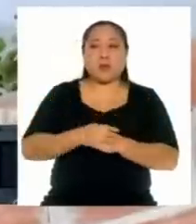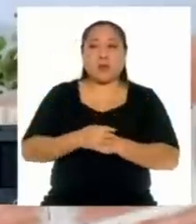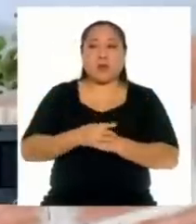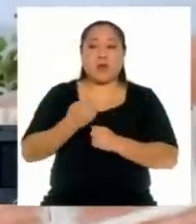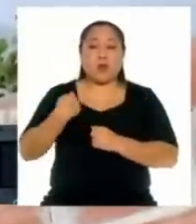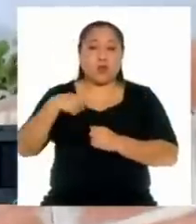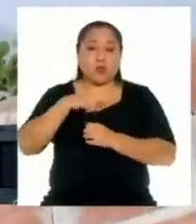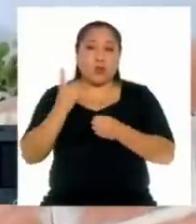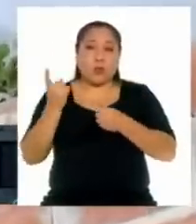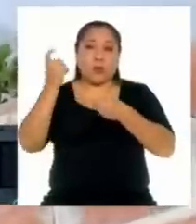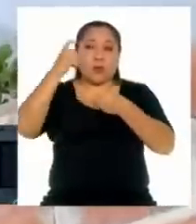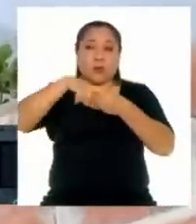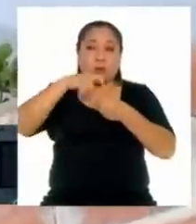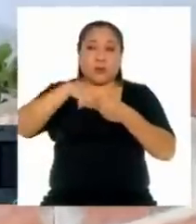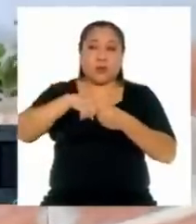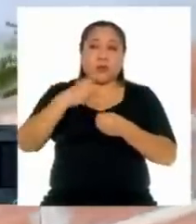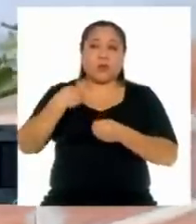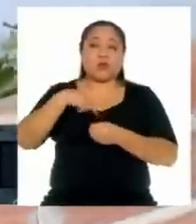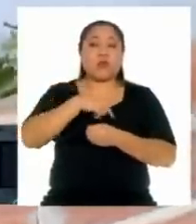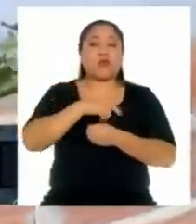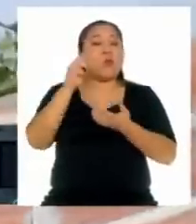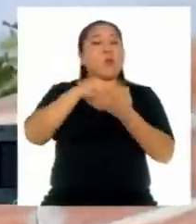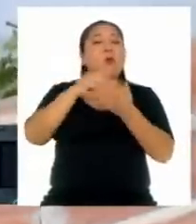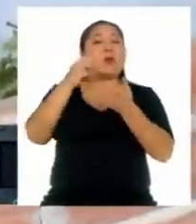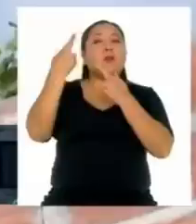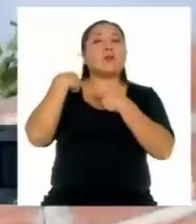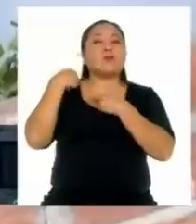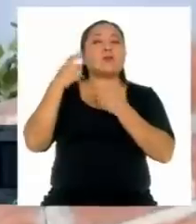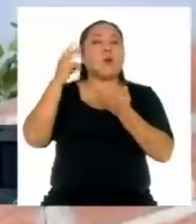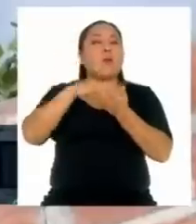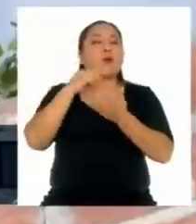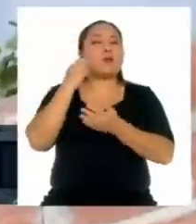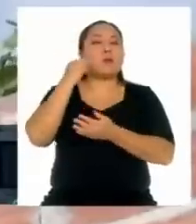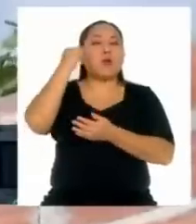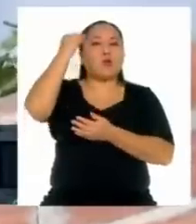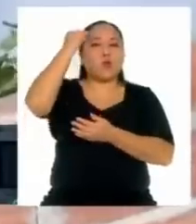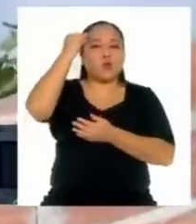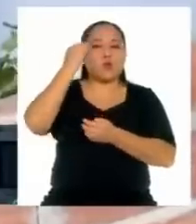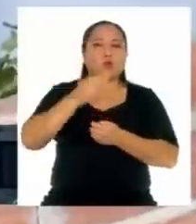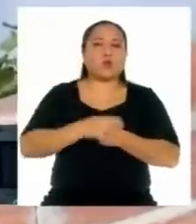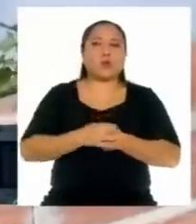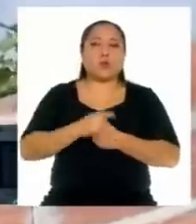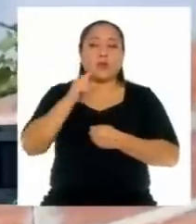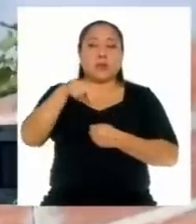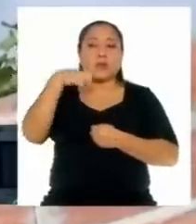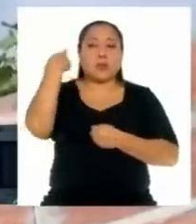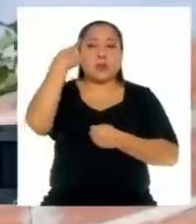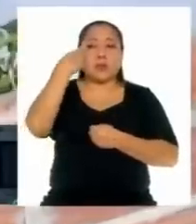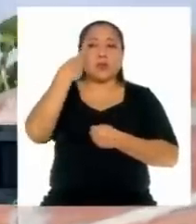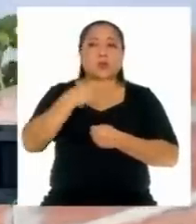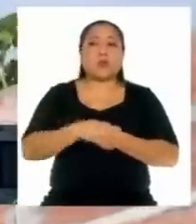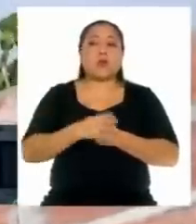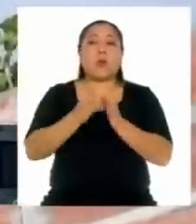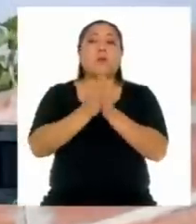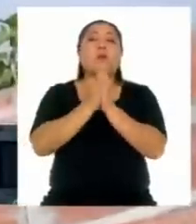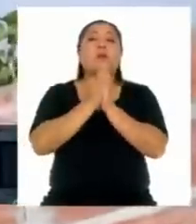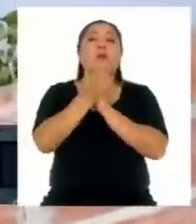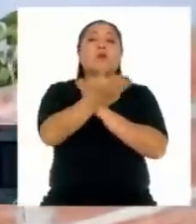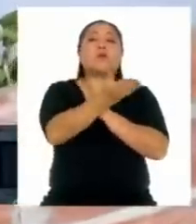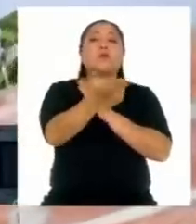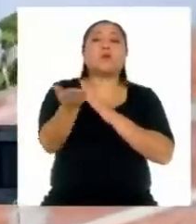vez que participamos, somos más responsables, más maduros. Por eso pido a